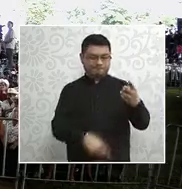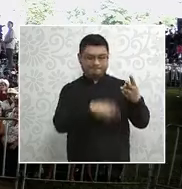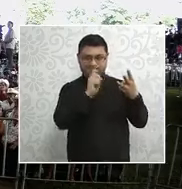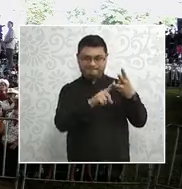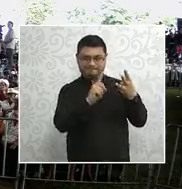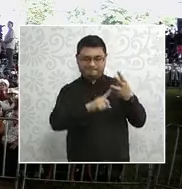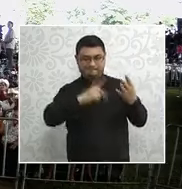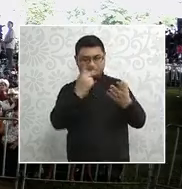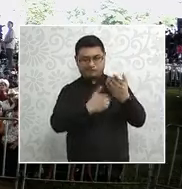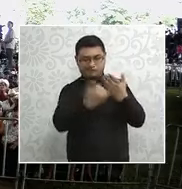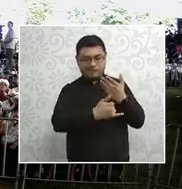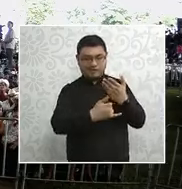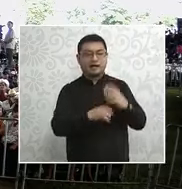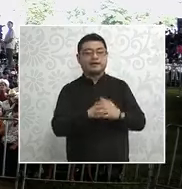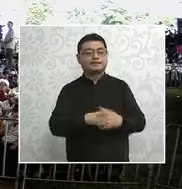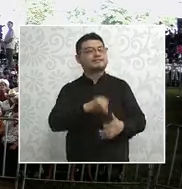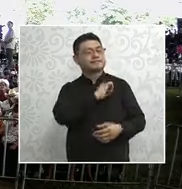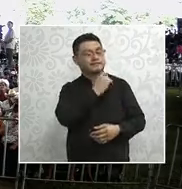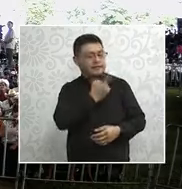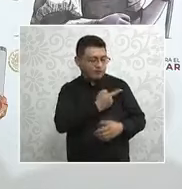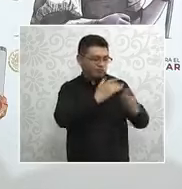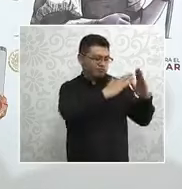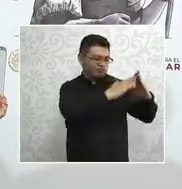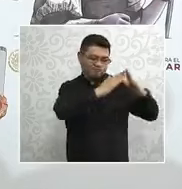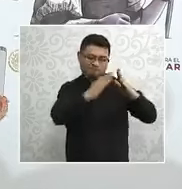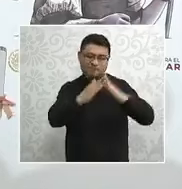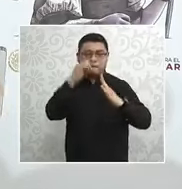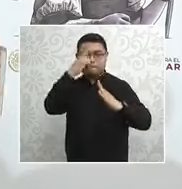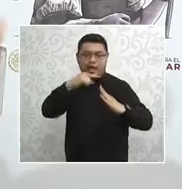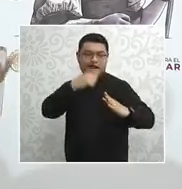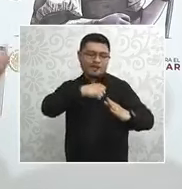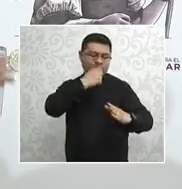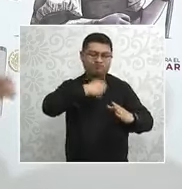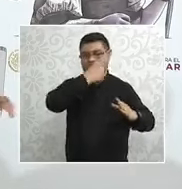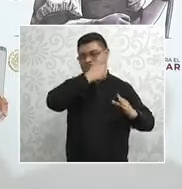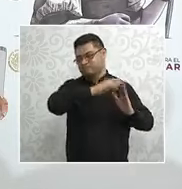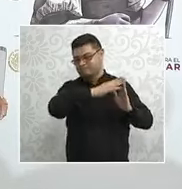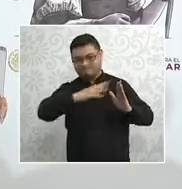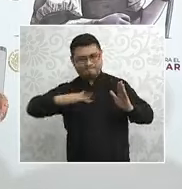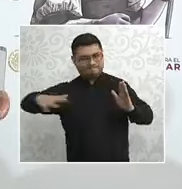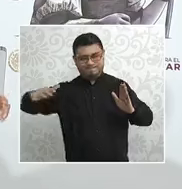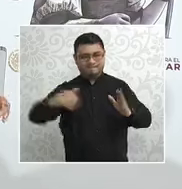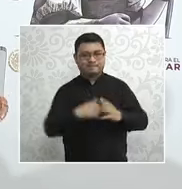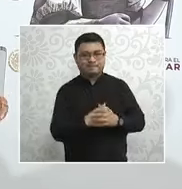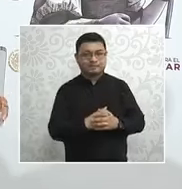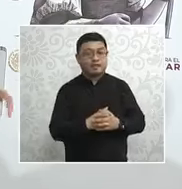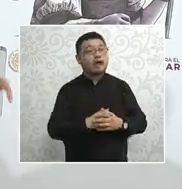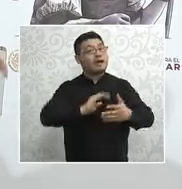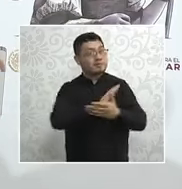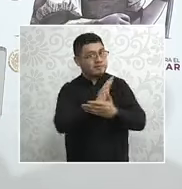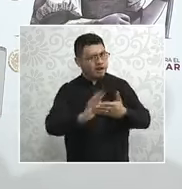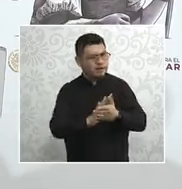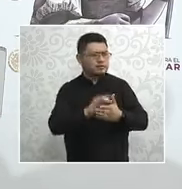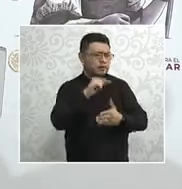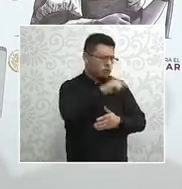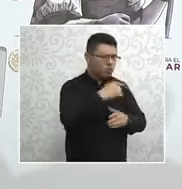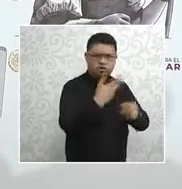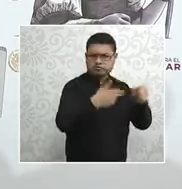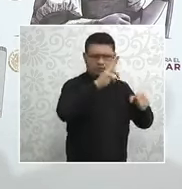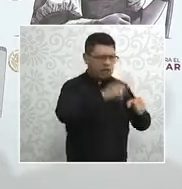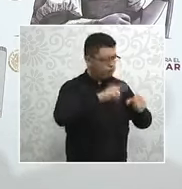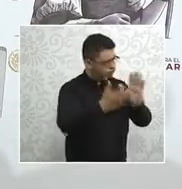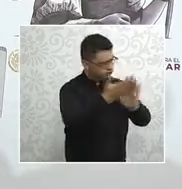salud casa por casa para las y los adultos mayores además por supuesto van a mejorar los centros de salud todavía